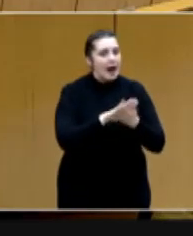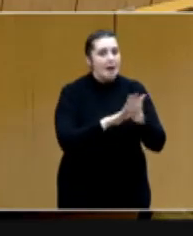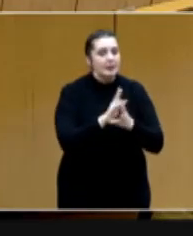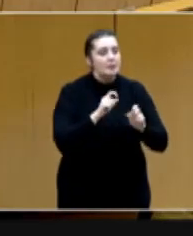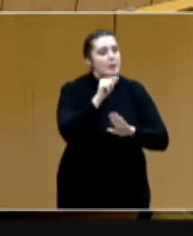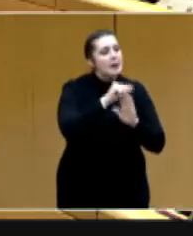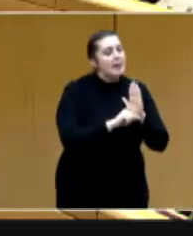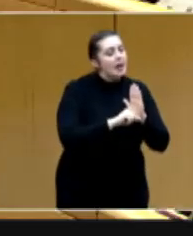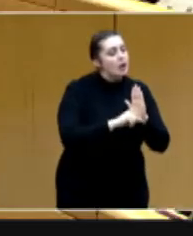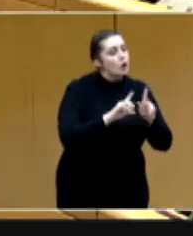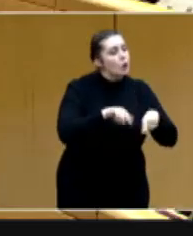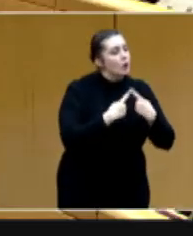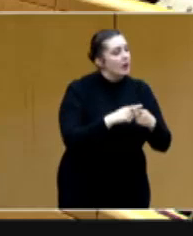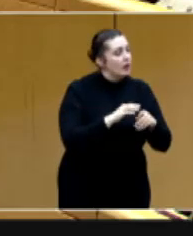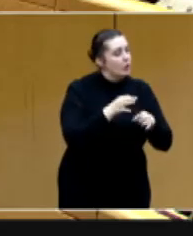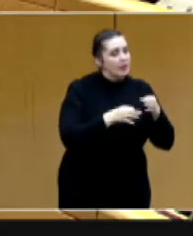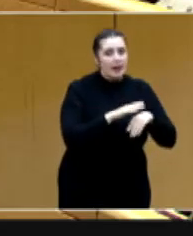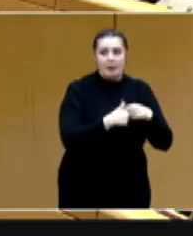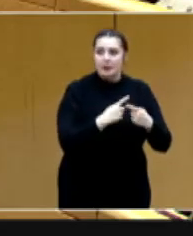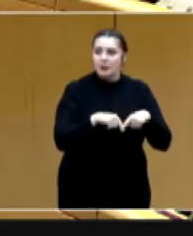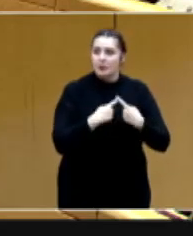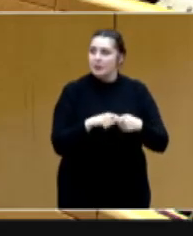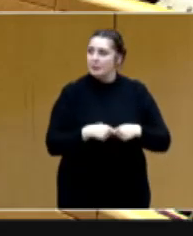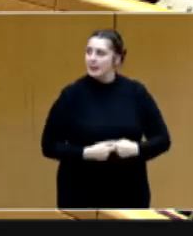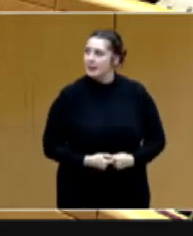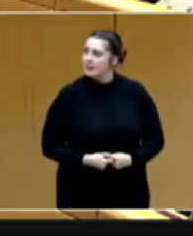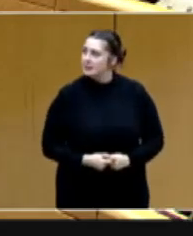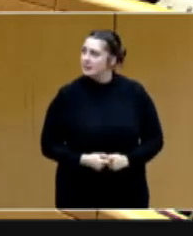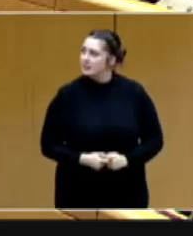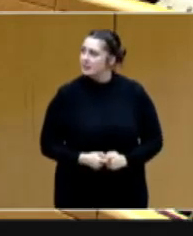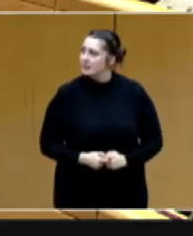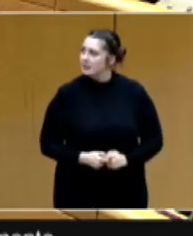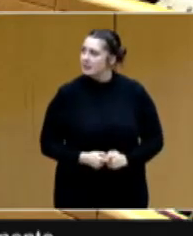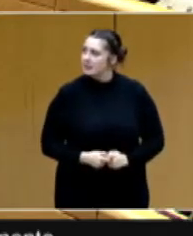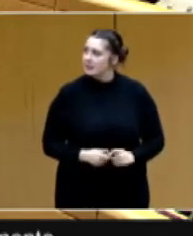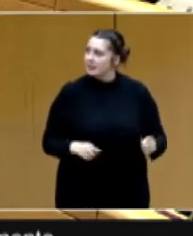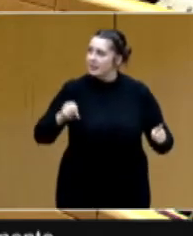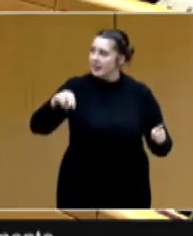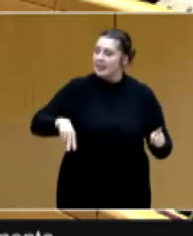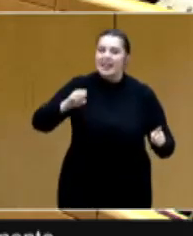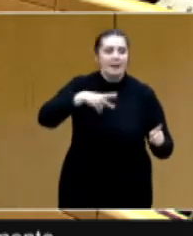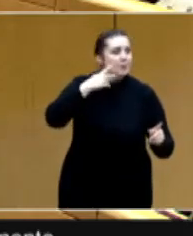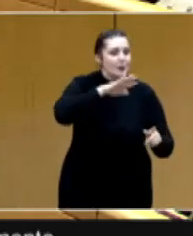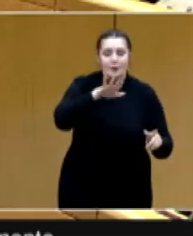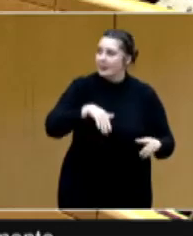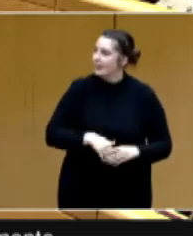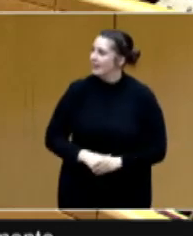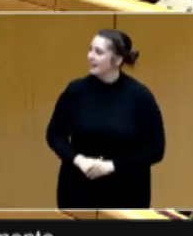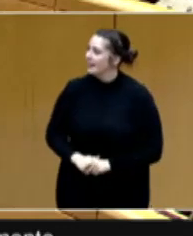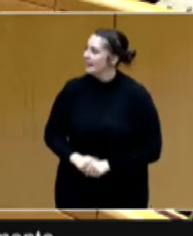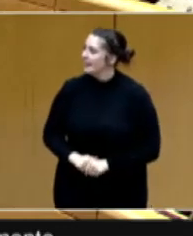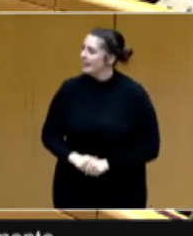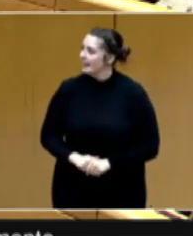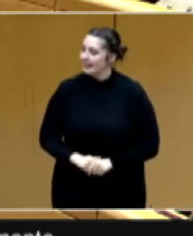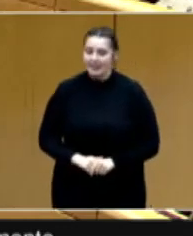jurídica de las familias yo soy familiar estoy aquí hablando Ah bien